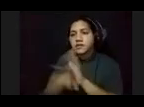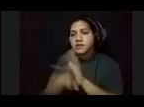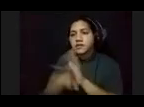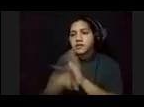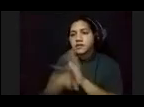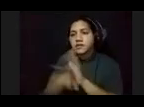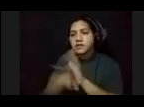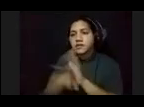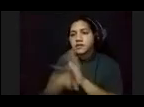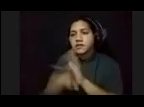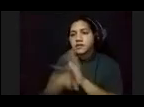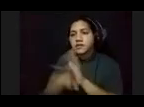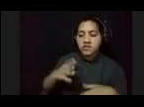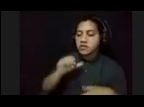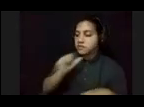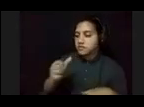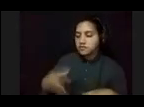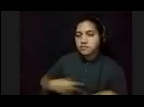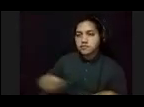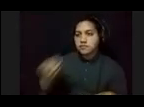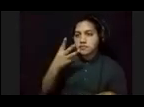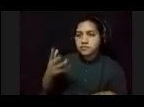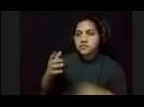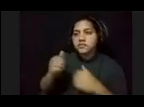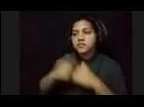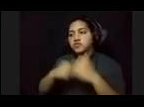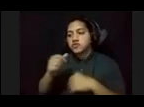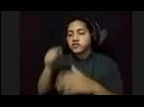ya los ciegos no blancos sin hogar y las estructuras como los mataderos que